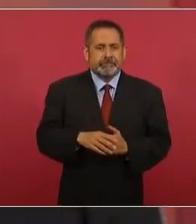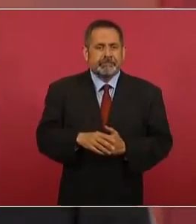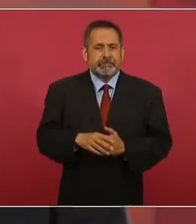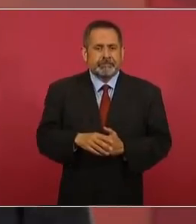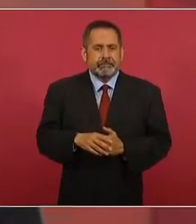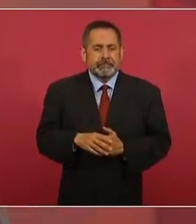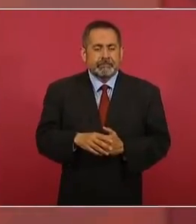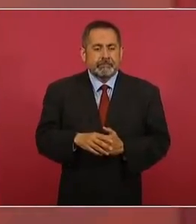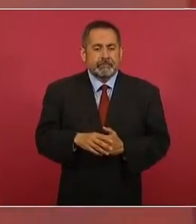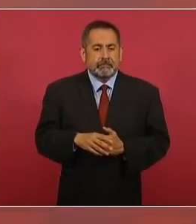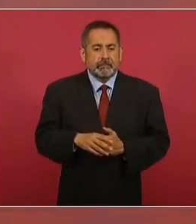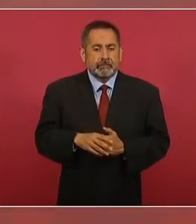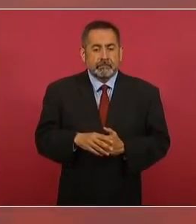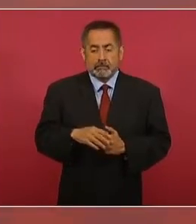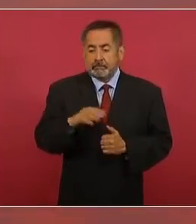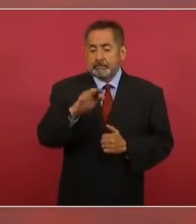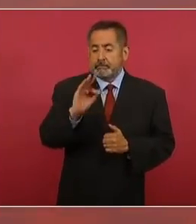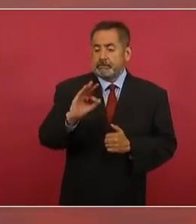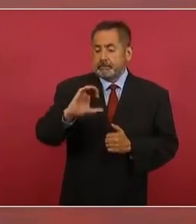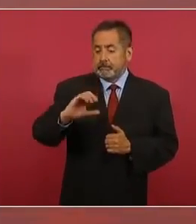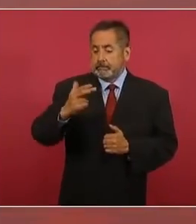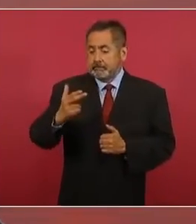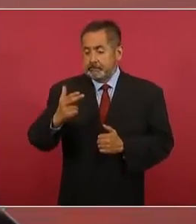antes de salir Calderón,